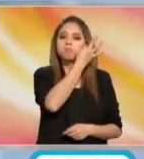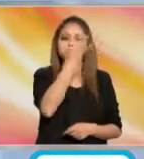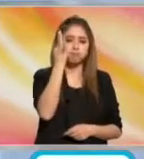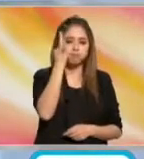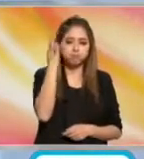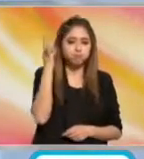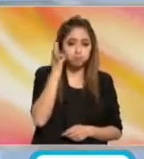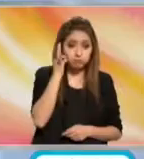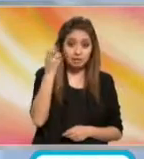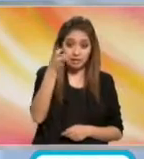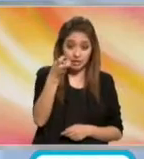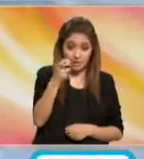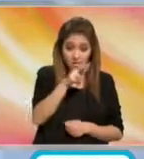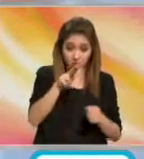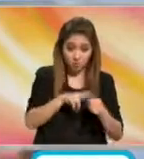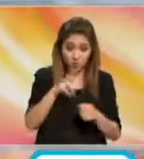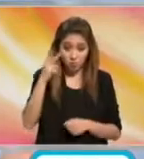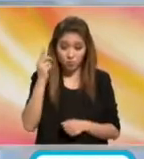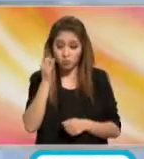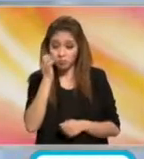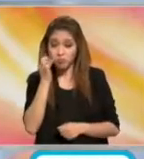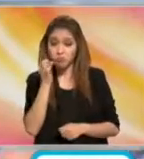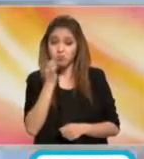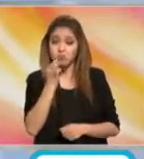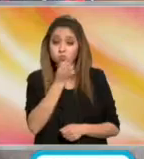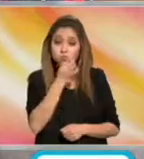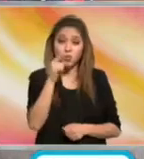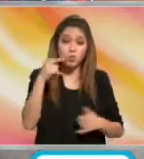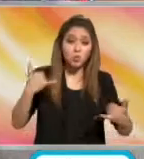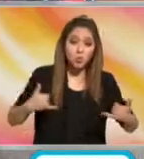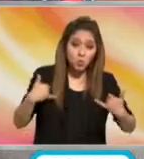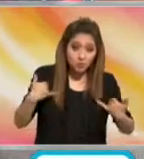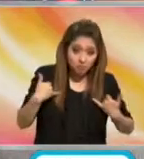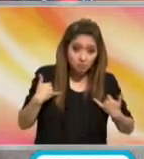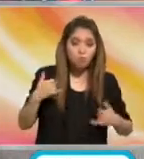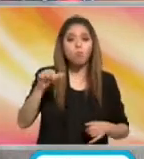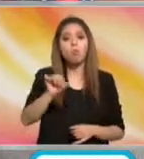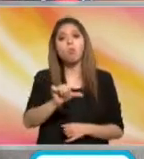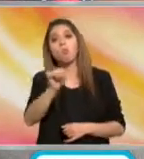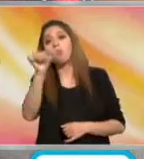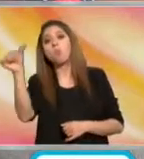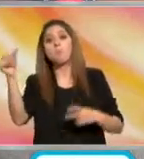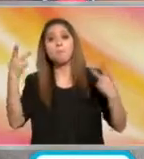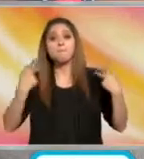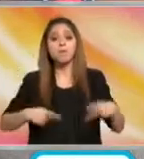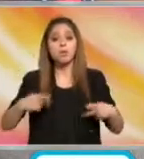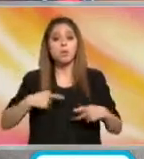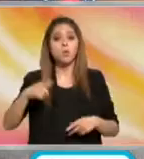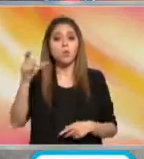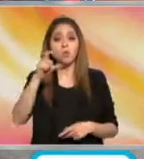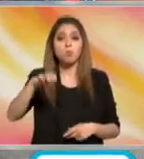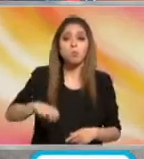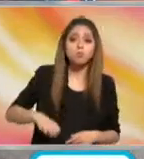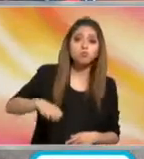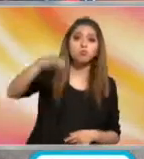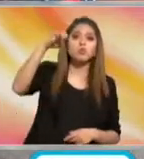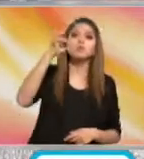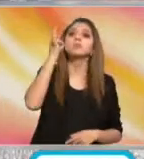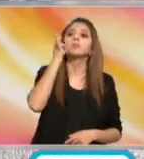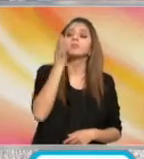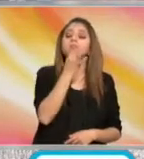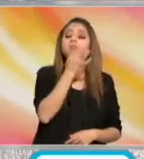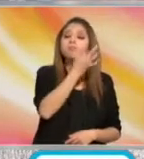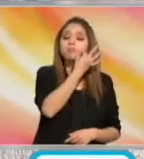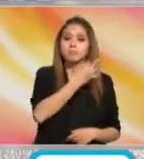tenemos estos granitos que nos salen justamente a esta edad y por ahí uno que otro perdido en una edad más avanzada. Bueno, en una edad